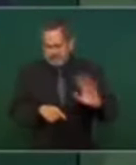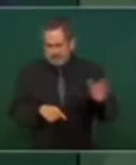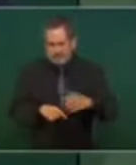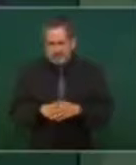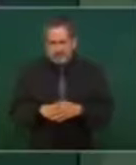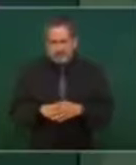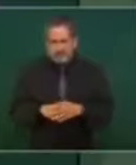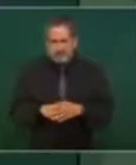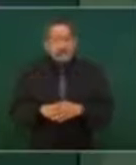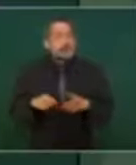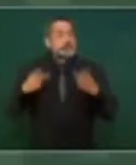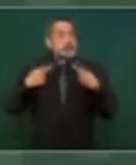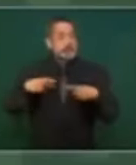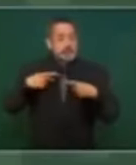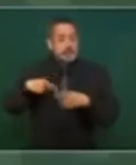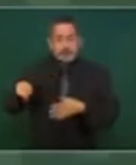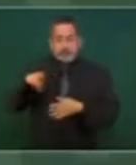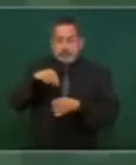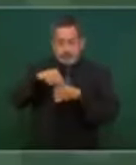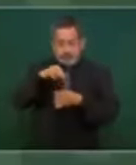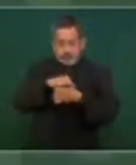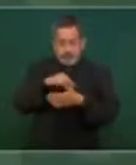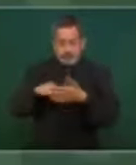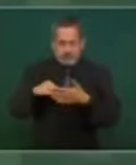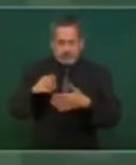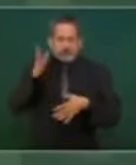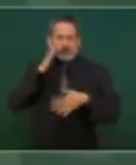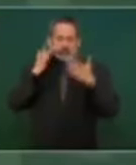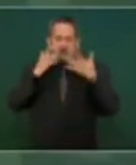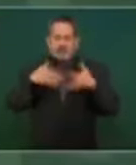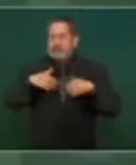porque cuando la gente no vota,